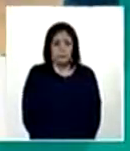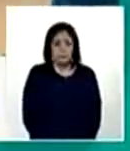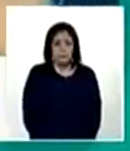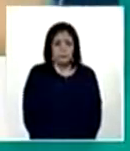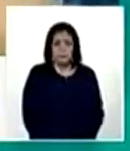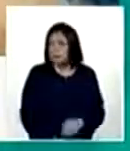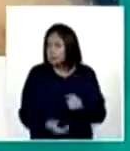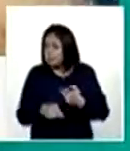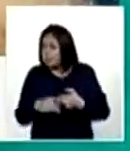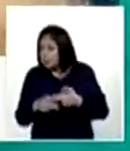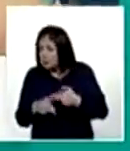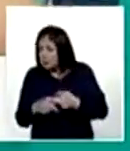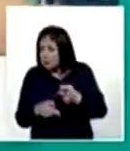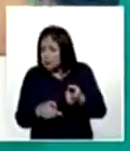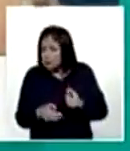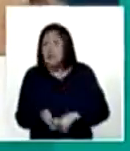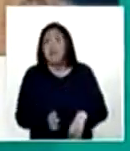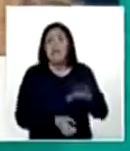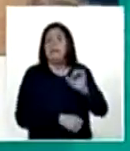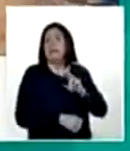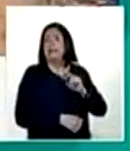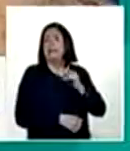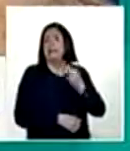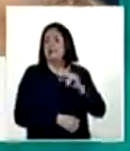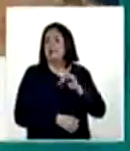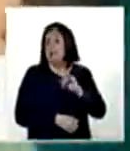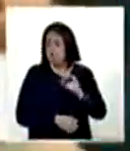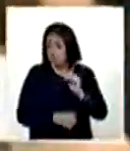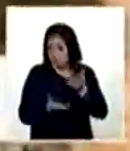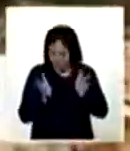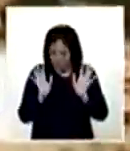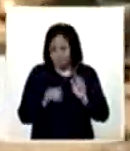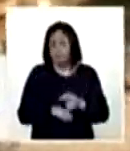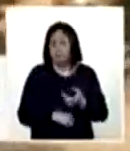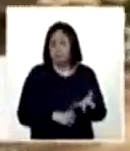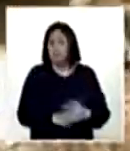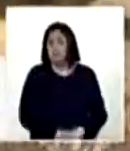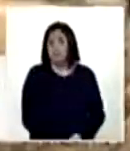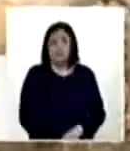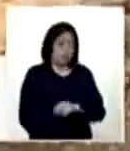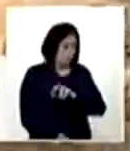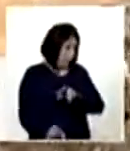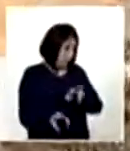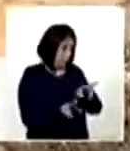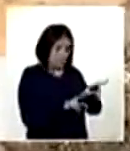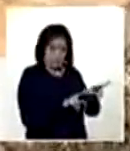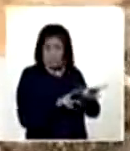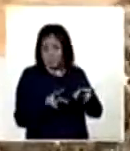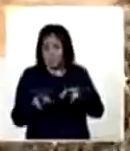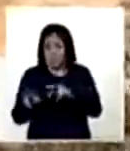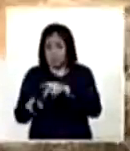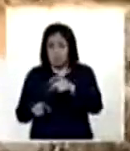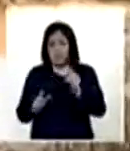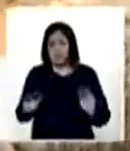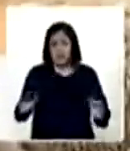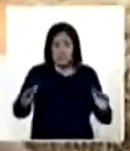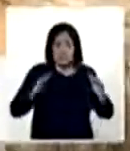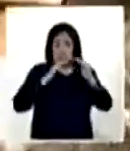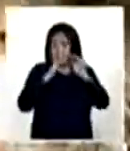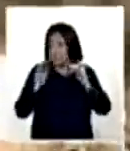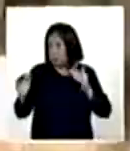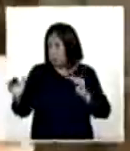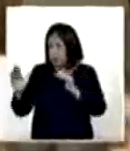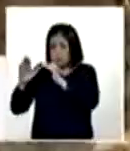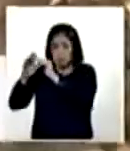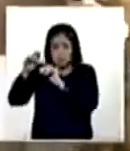¿Cuál es? Cariñito. A ver, Cariñito van a tocar entonces. Y como pueden ver, Mari y Sigrid, este cerro está atiborrado en